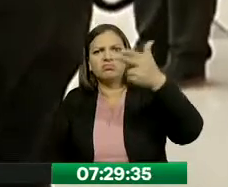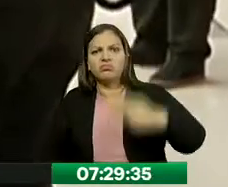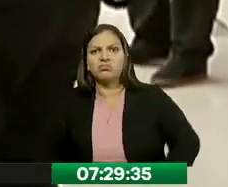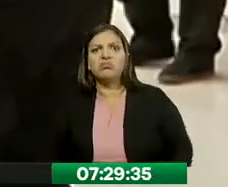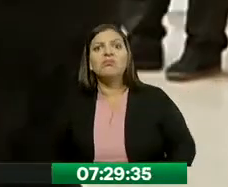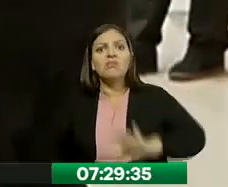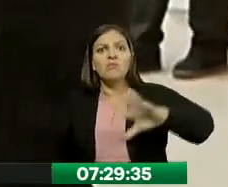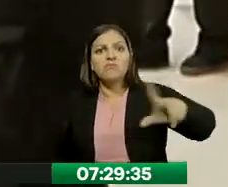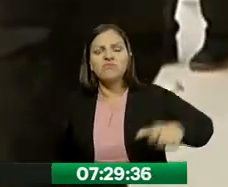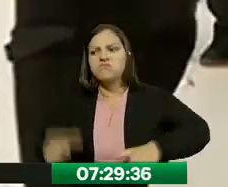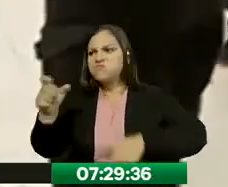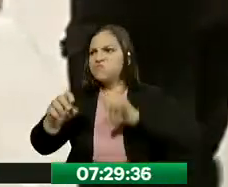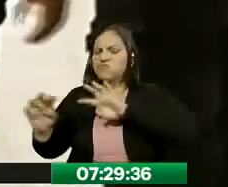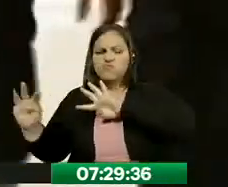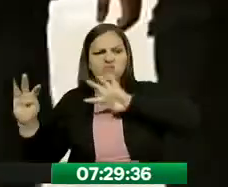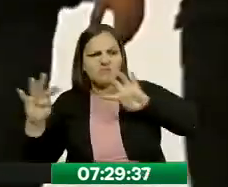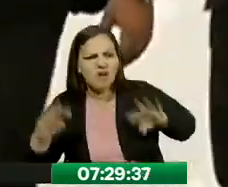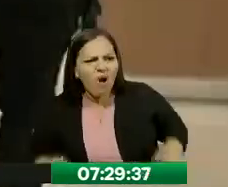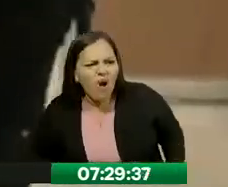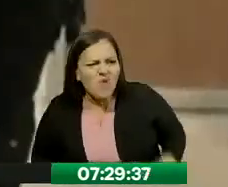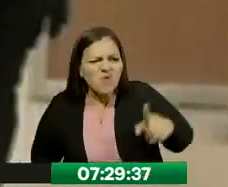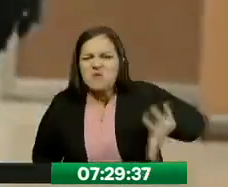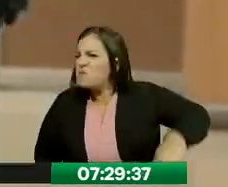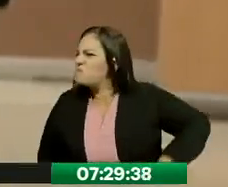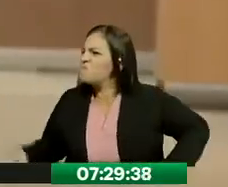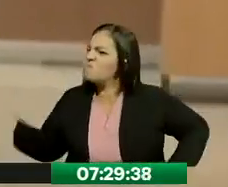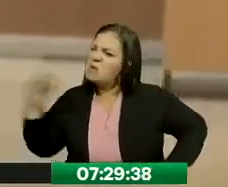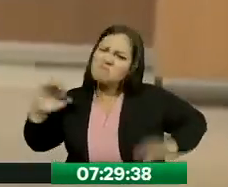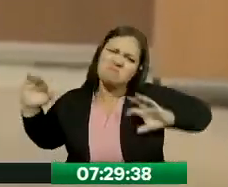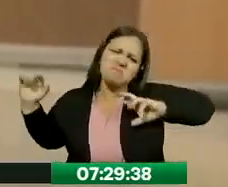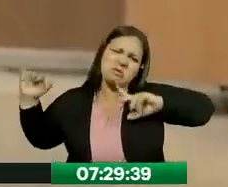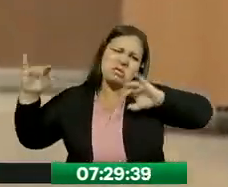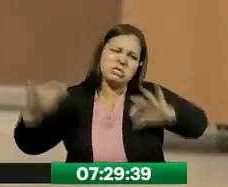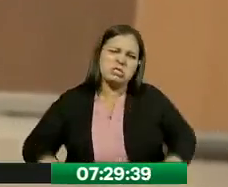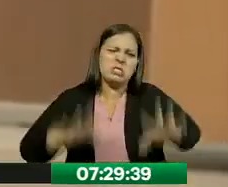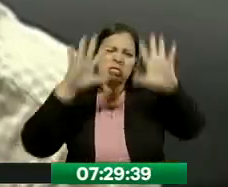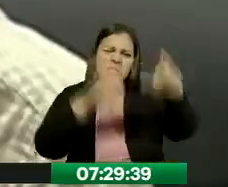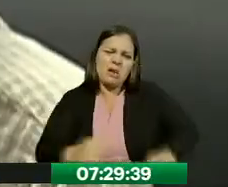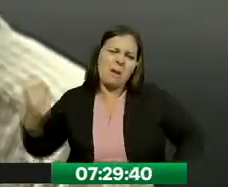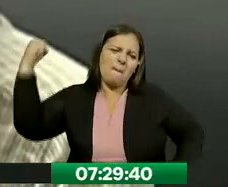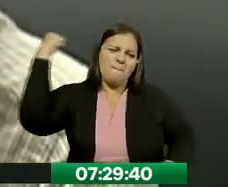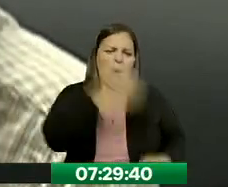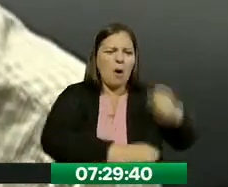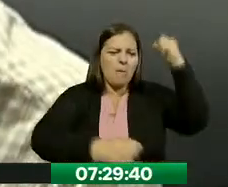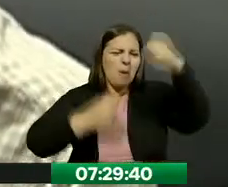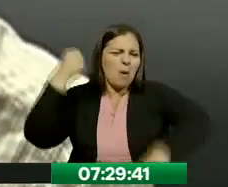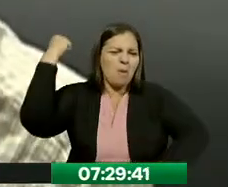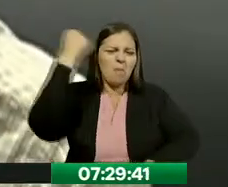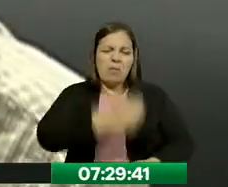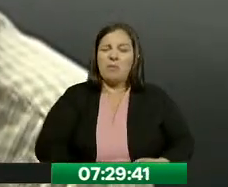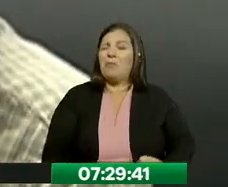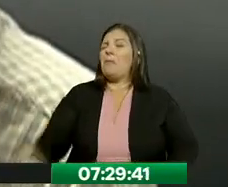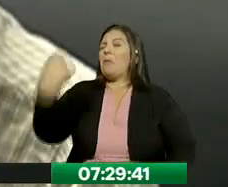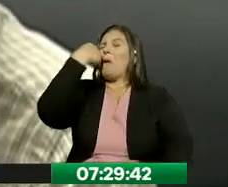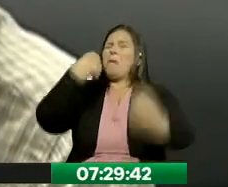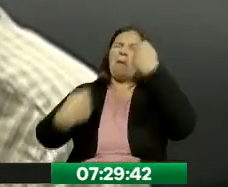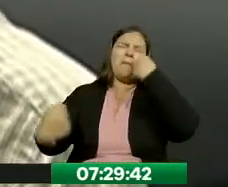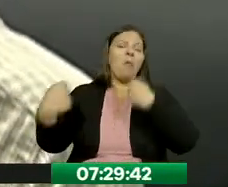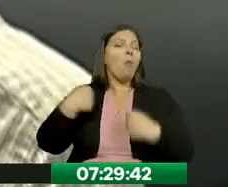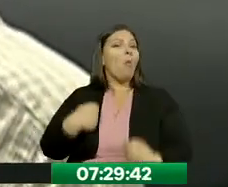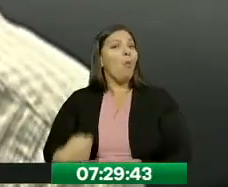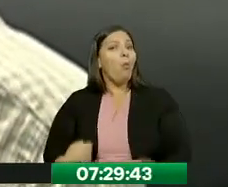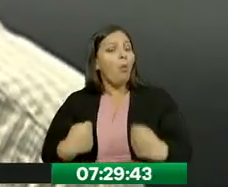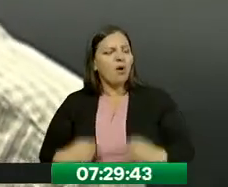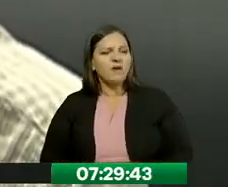populacho, que quiso hacer justicia con mano propia, pero lo entregó a la Policía Nacional. Estamos hablando de 5 a 7 años, pero es de un tercio a